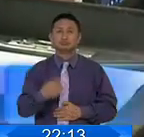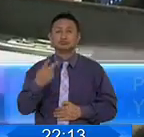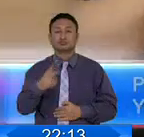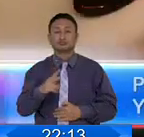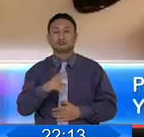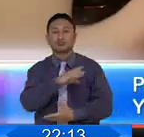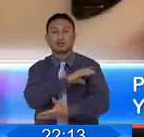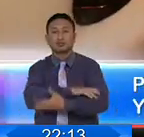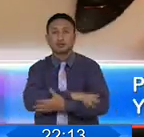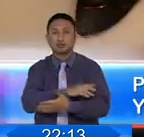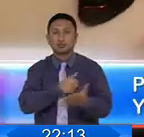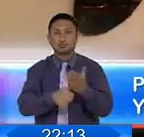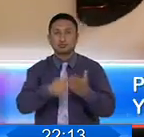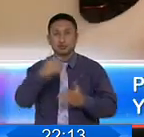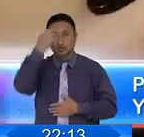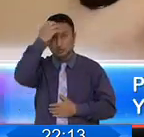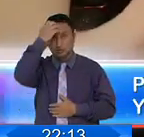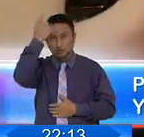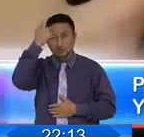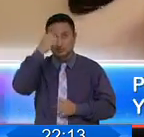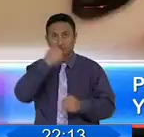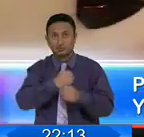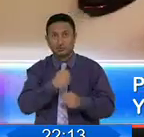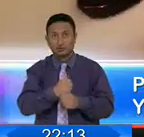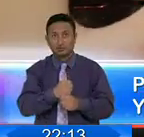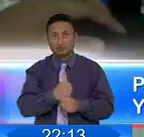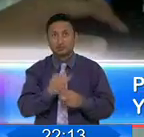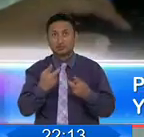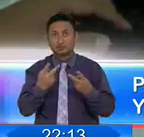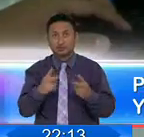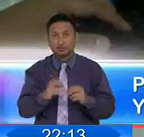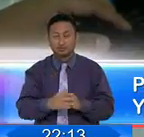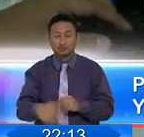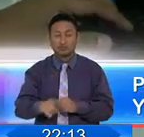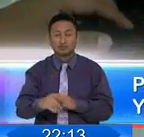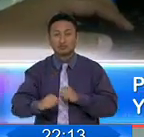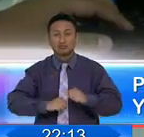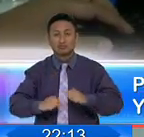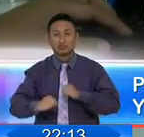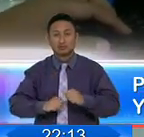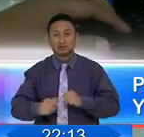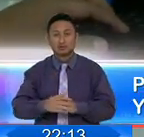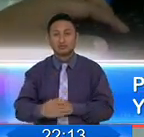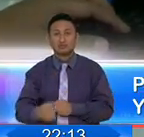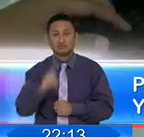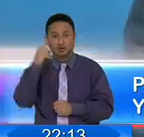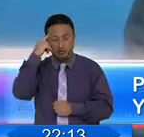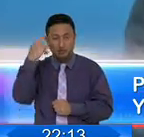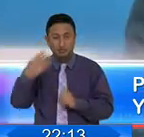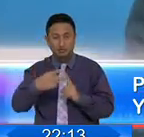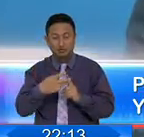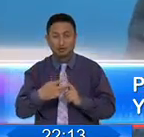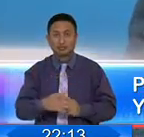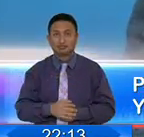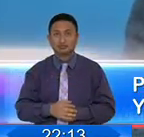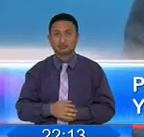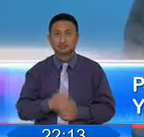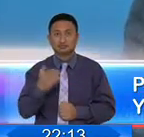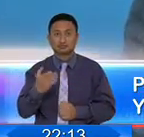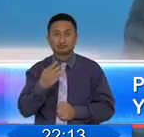digital del Ministerio de Educación y del Trabajo, así como los trámites que se pueden realizar en la página del gobierno. Vayan a la página